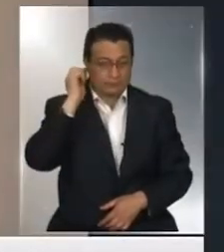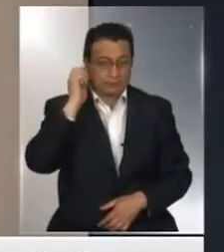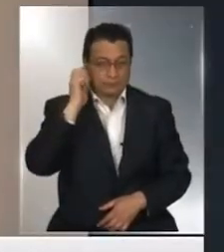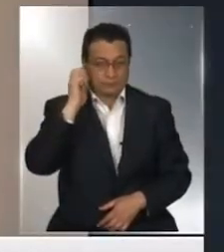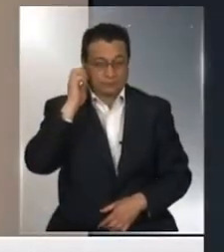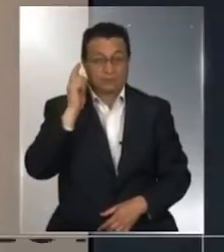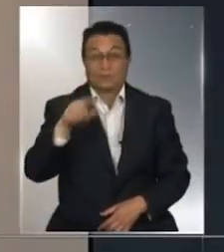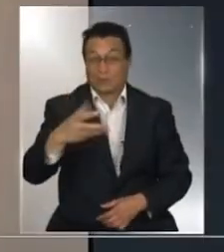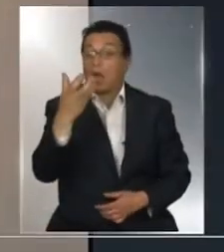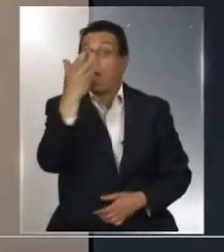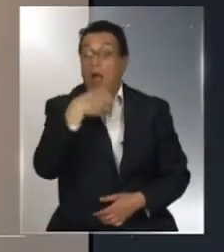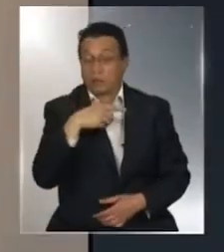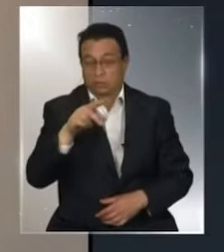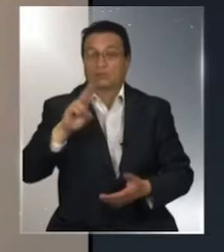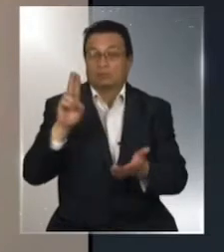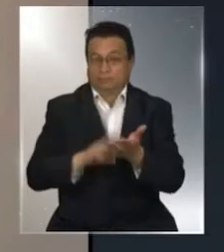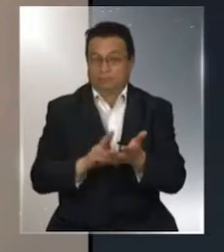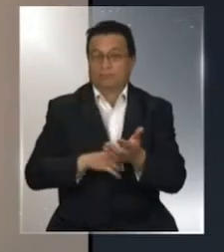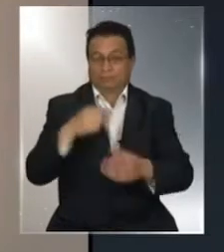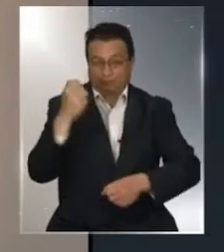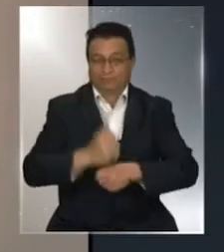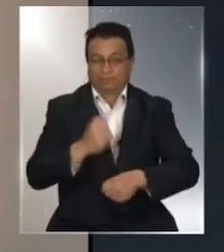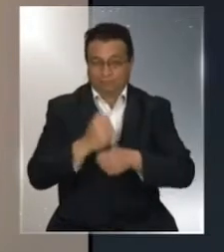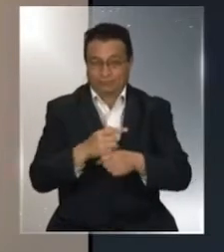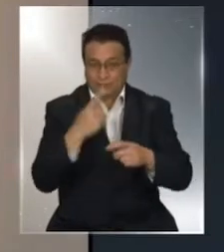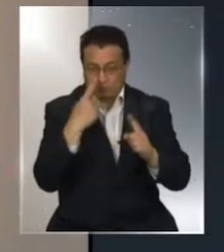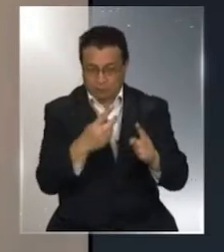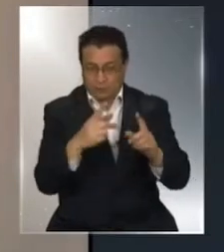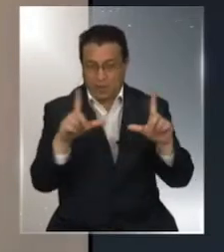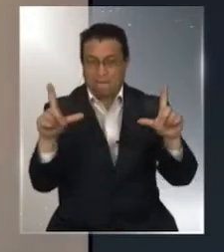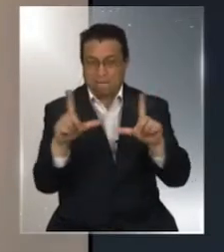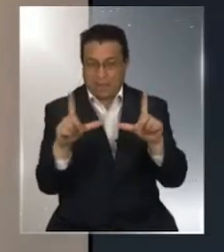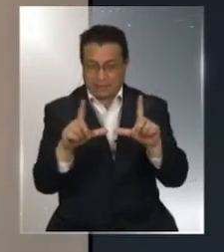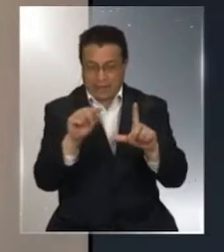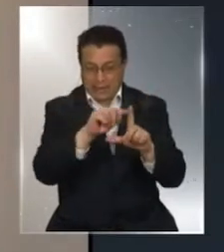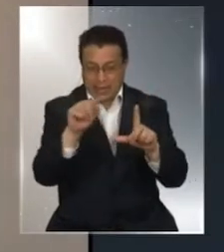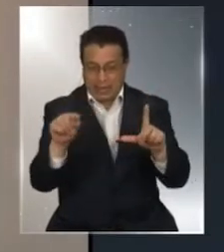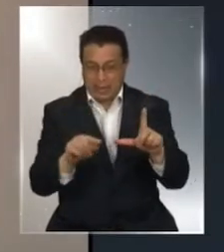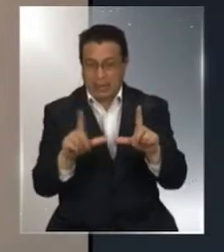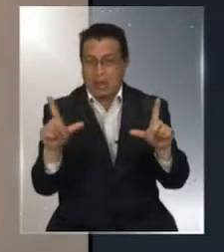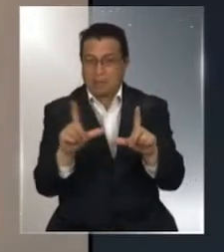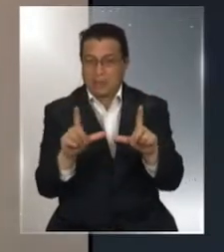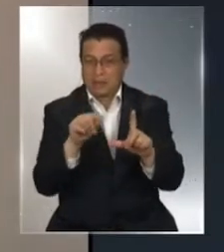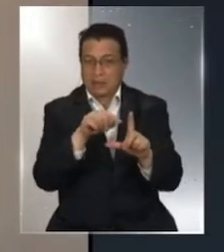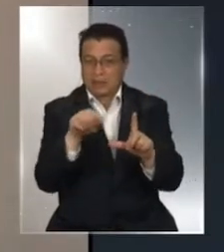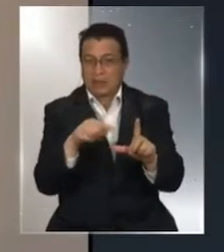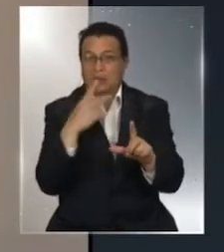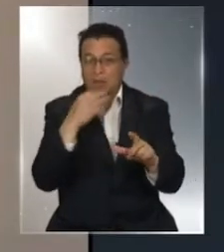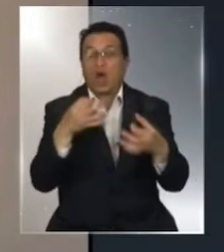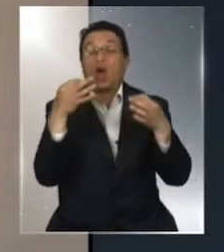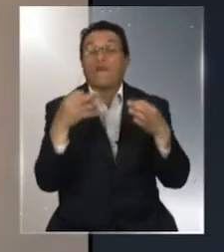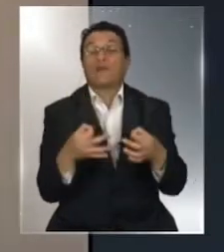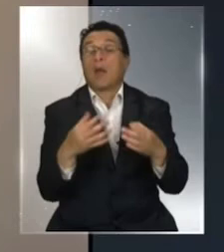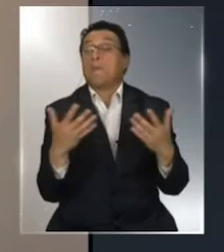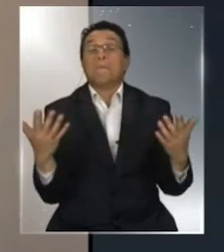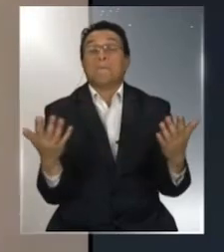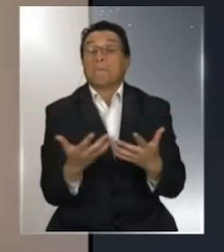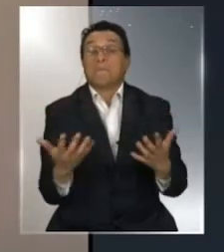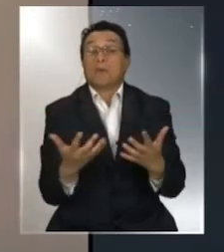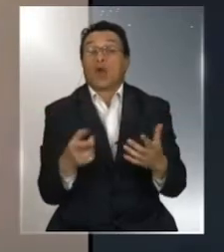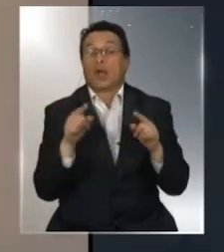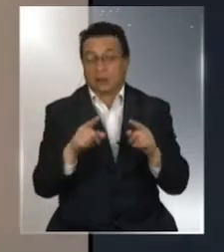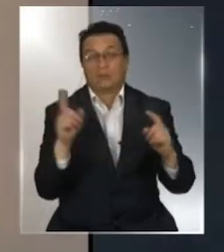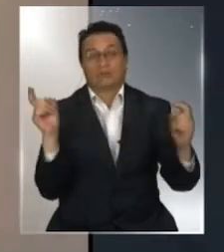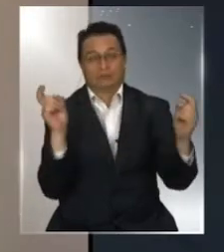Apple efectivamente está trabajando en un prototipo de pantalla y lo confirmamos porque contactó al